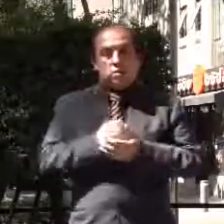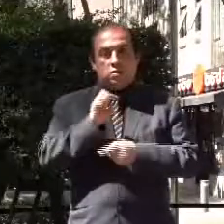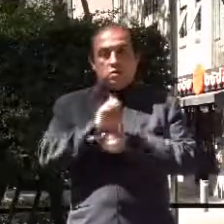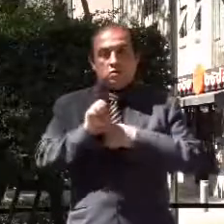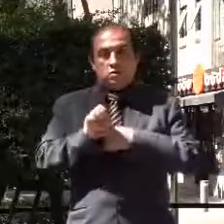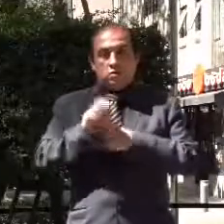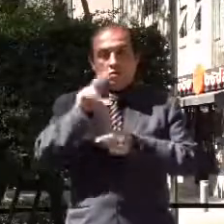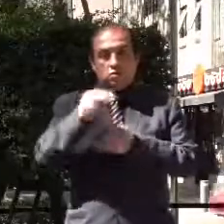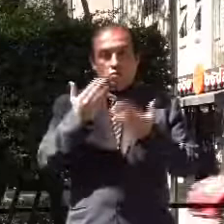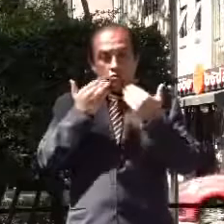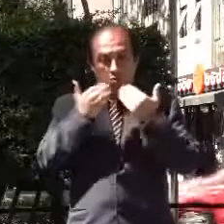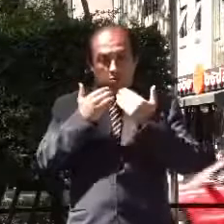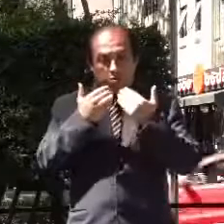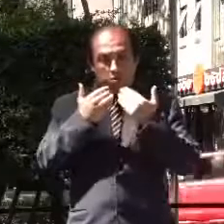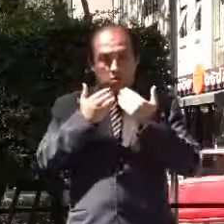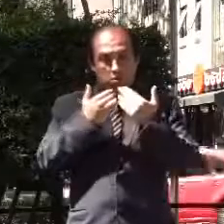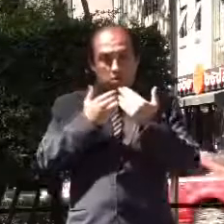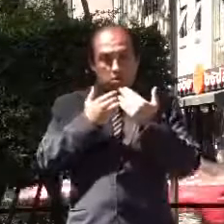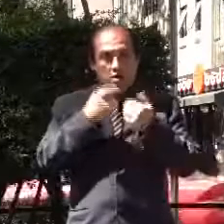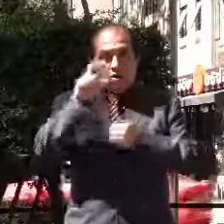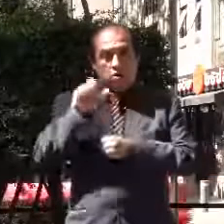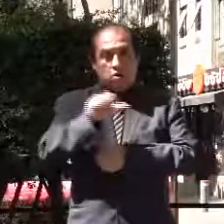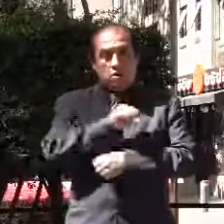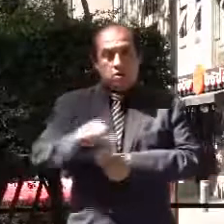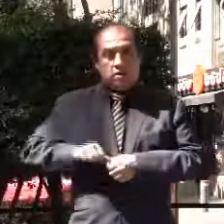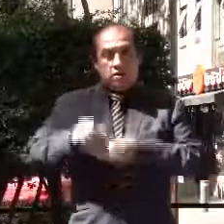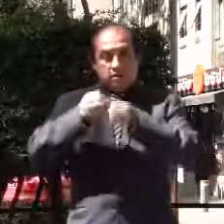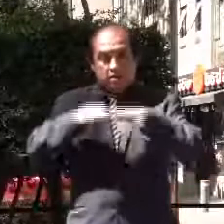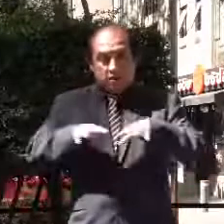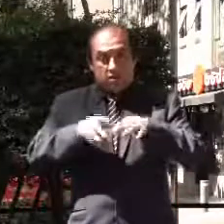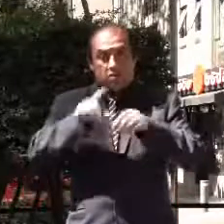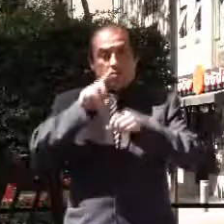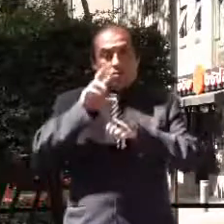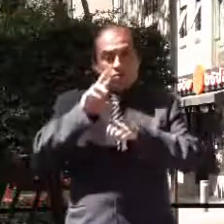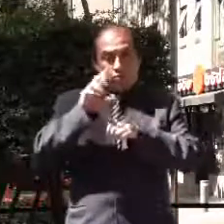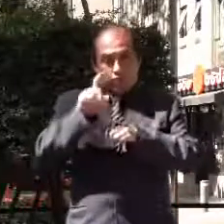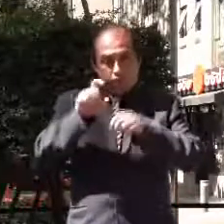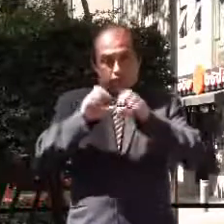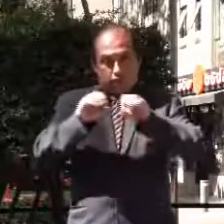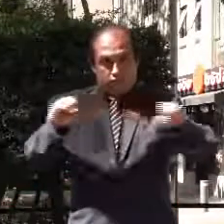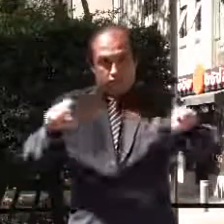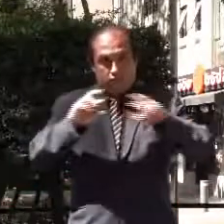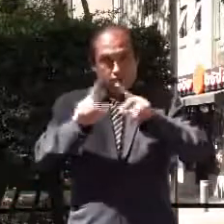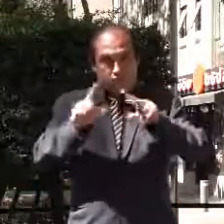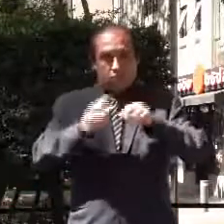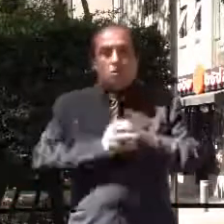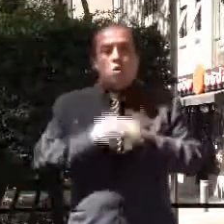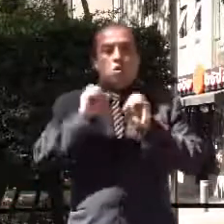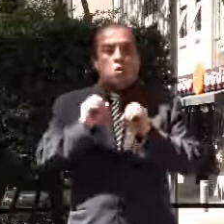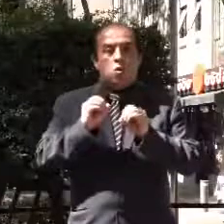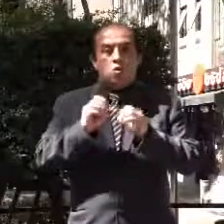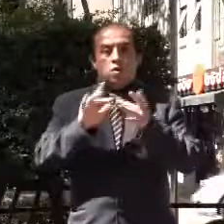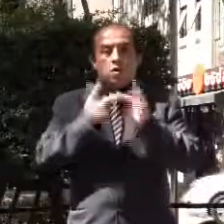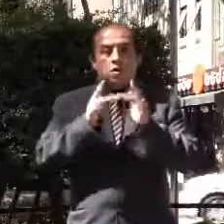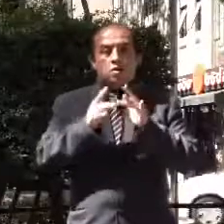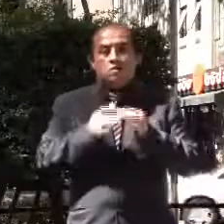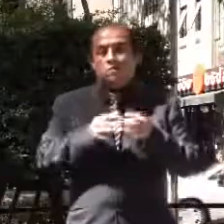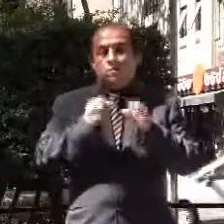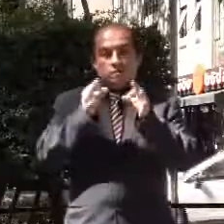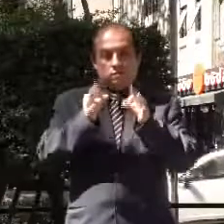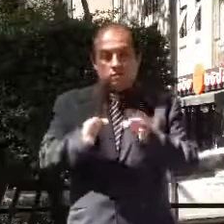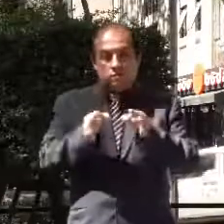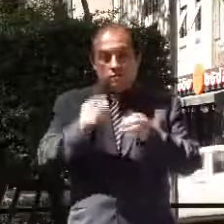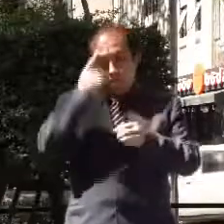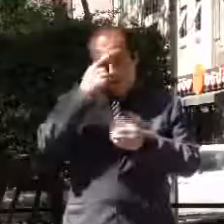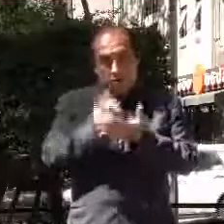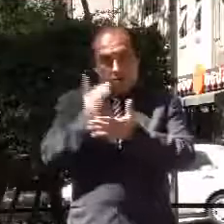que no había agua en la alcaldía, sino que se perdía por fugas o, en su defecto, la red no era la adecuada para surtir a toda la